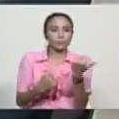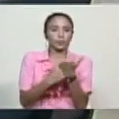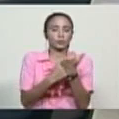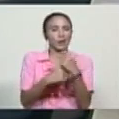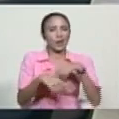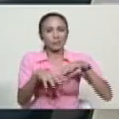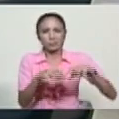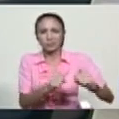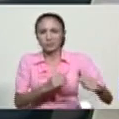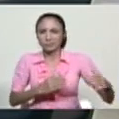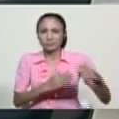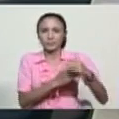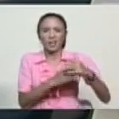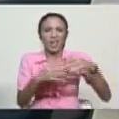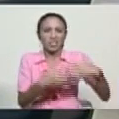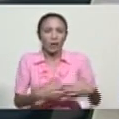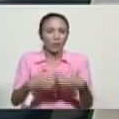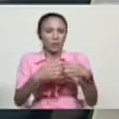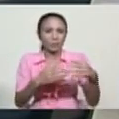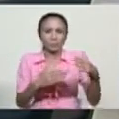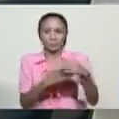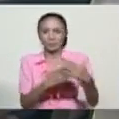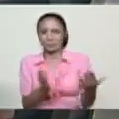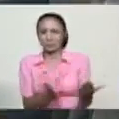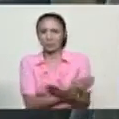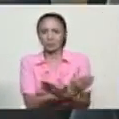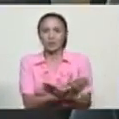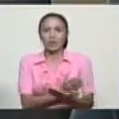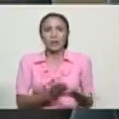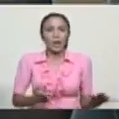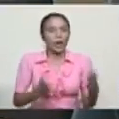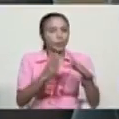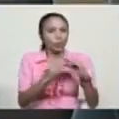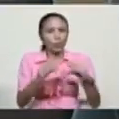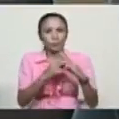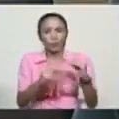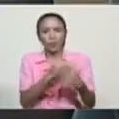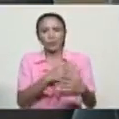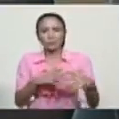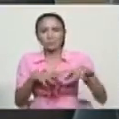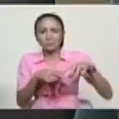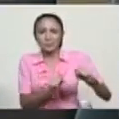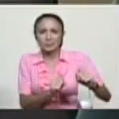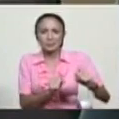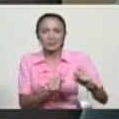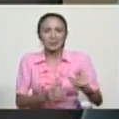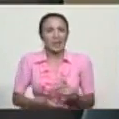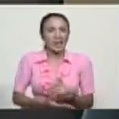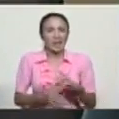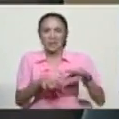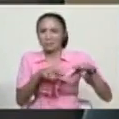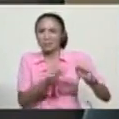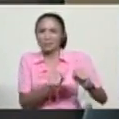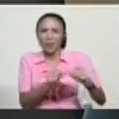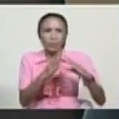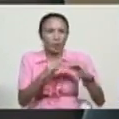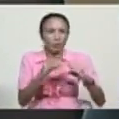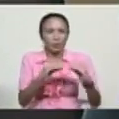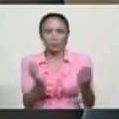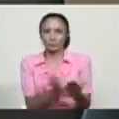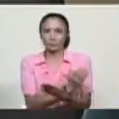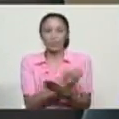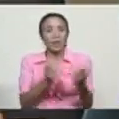antiimperialismo, porque yo siempre digo, no todo antiimperialista es decolonial, pero no se puede